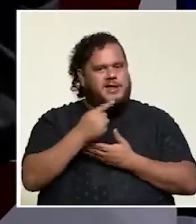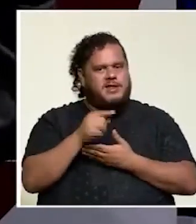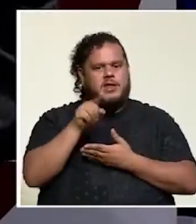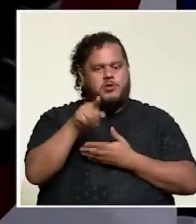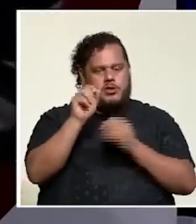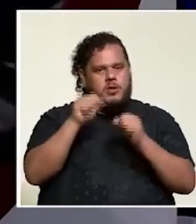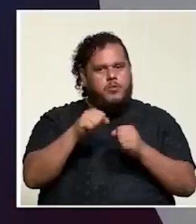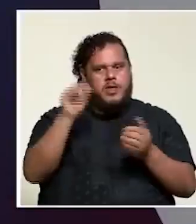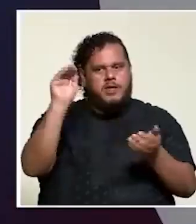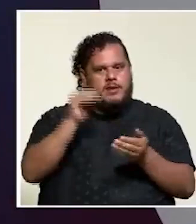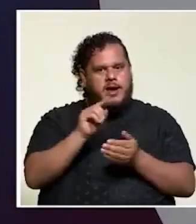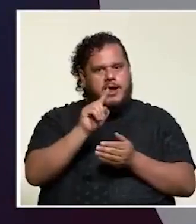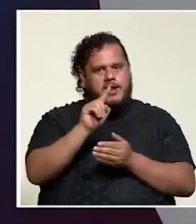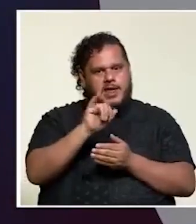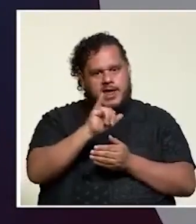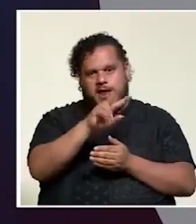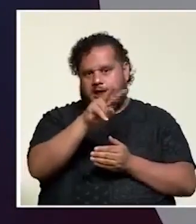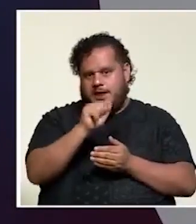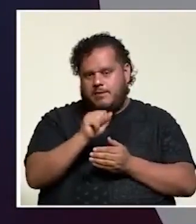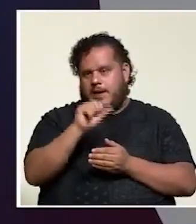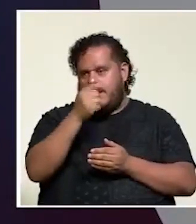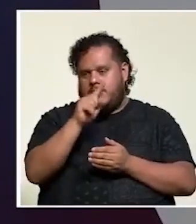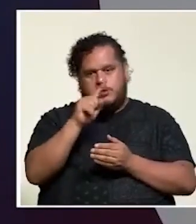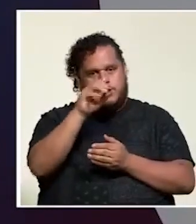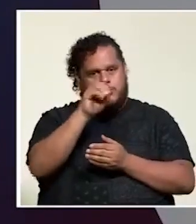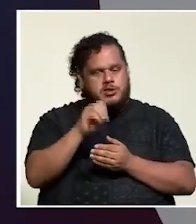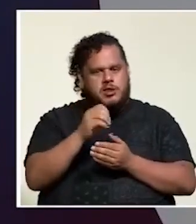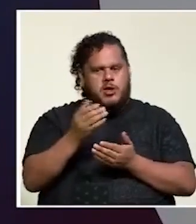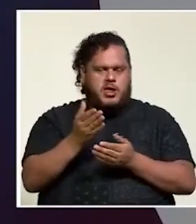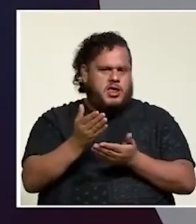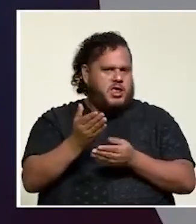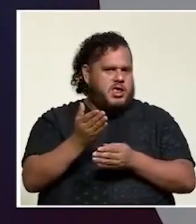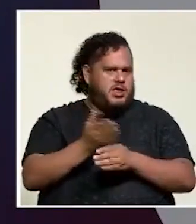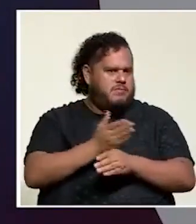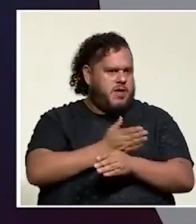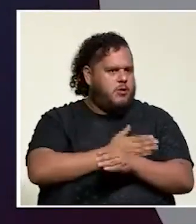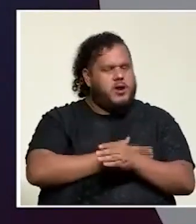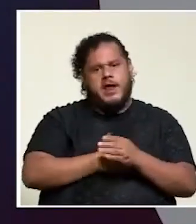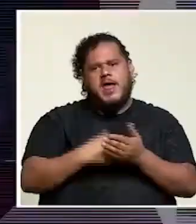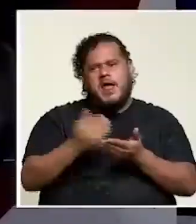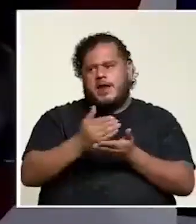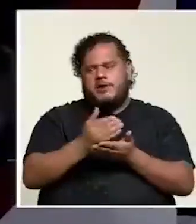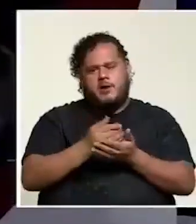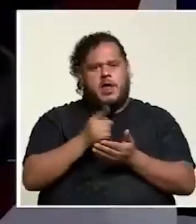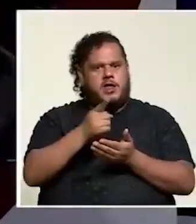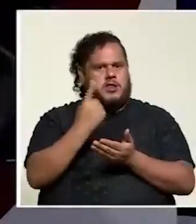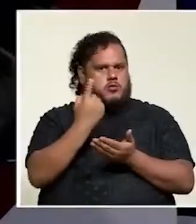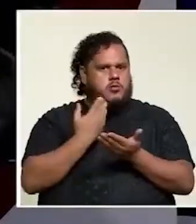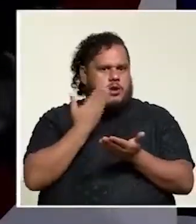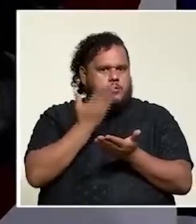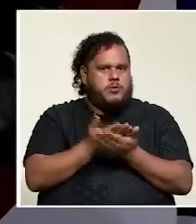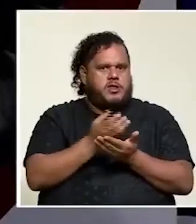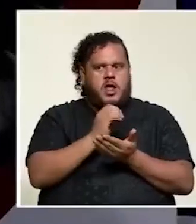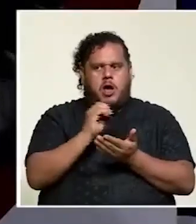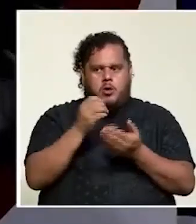usted puede bajar el IVA al 11%, mejorar la recaudación en aproximadamente 60.000 millones. ¿Es una propuesta o todavía no? Sí, eso es una